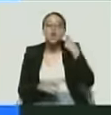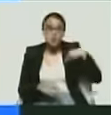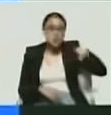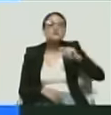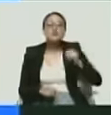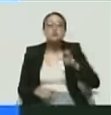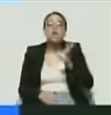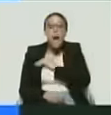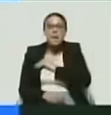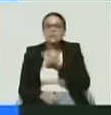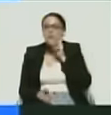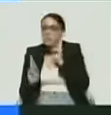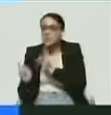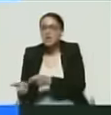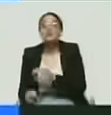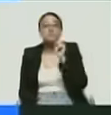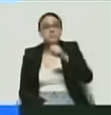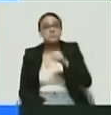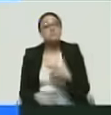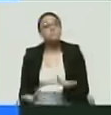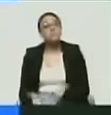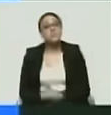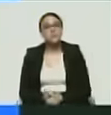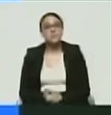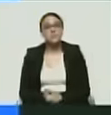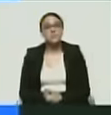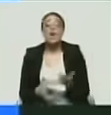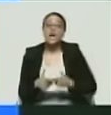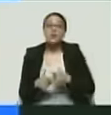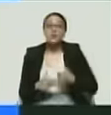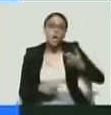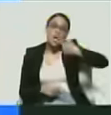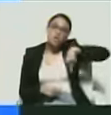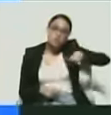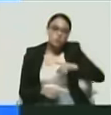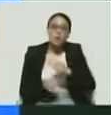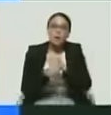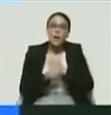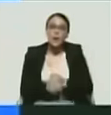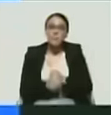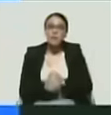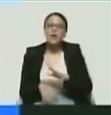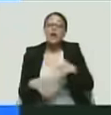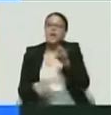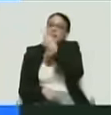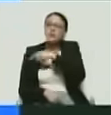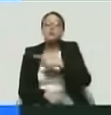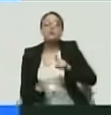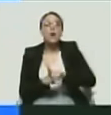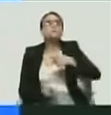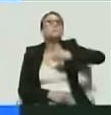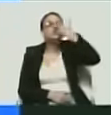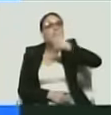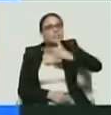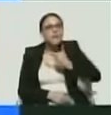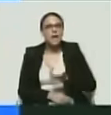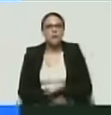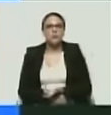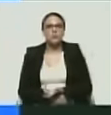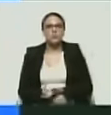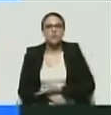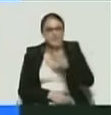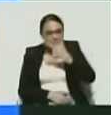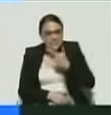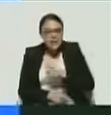Nosotros esperamos que sean decentes. Dudo mucho que lo sean, pero algunos de los patarucos tendrán la decencia de